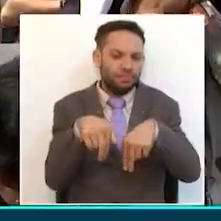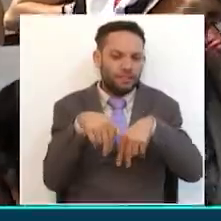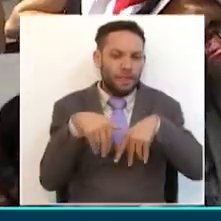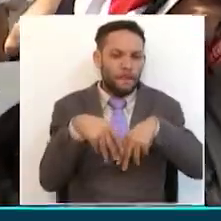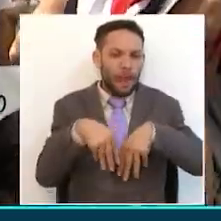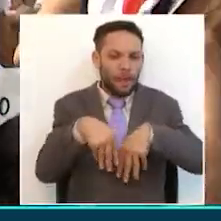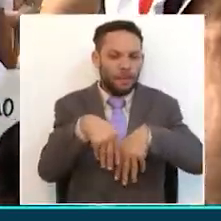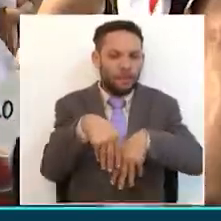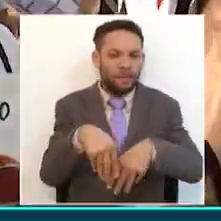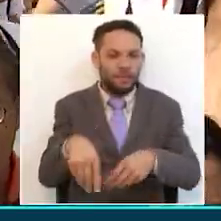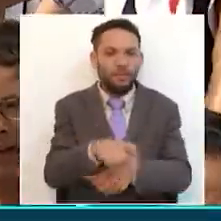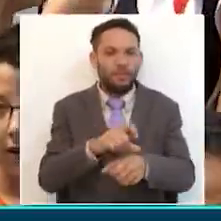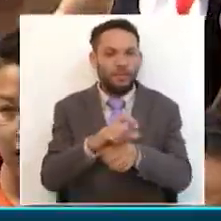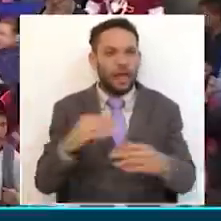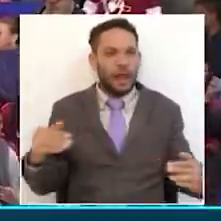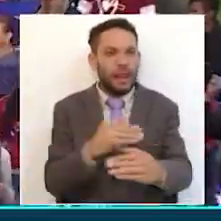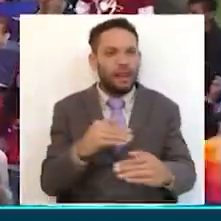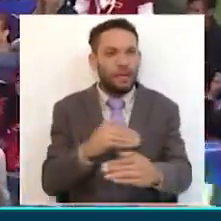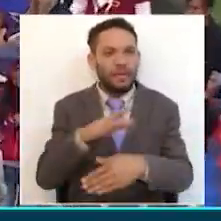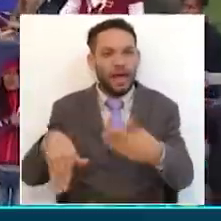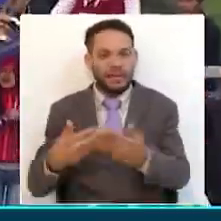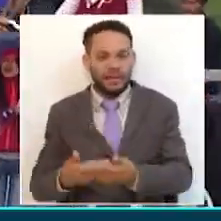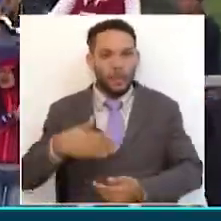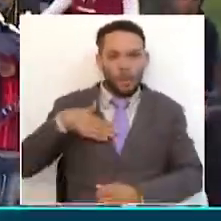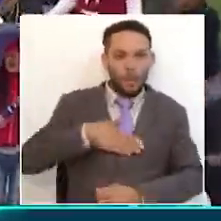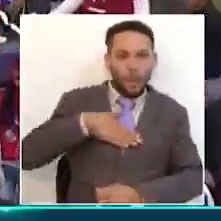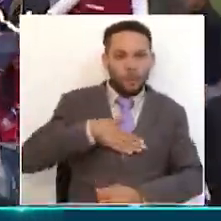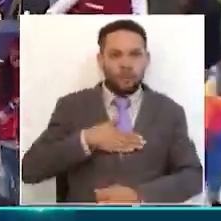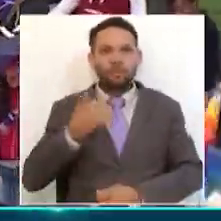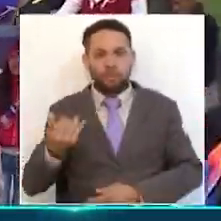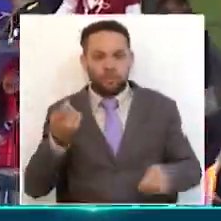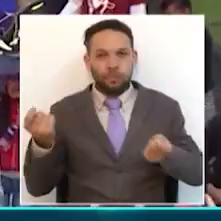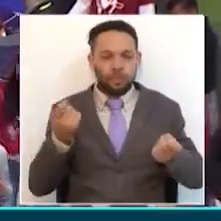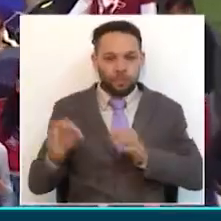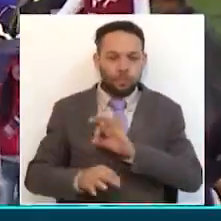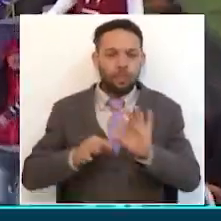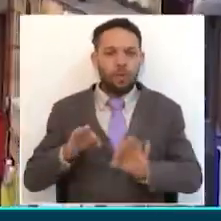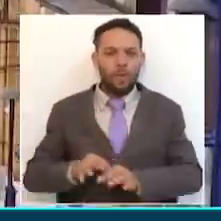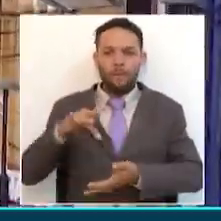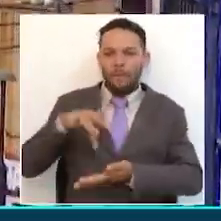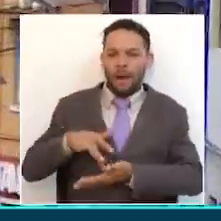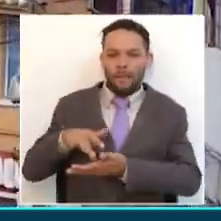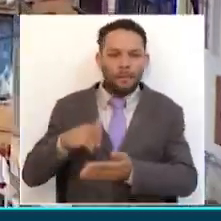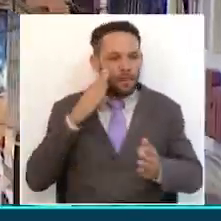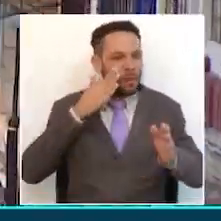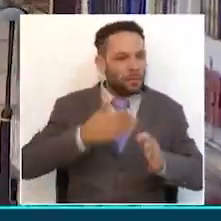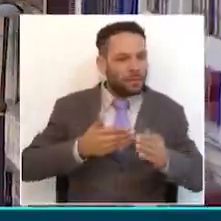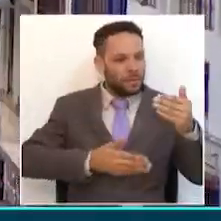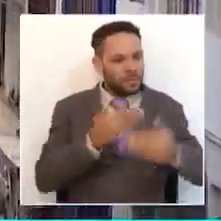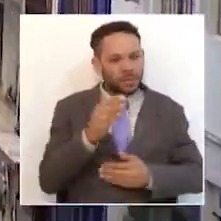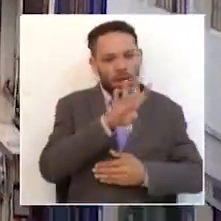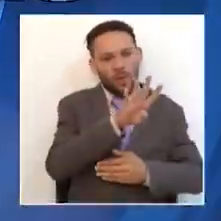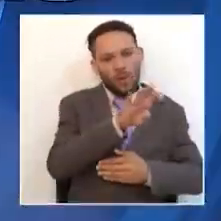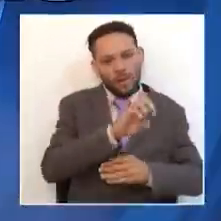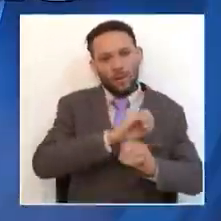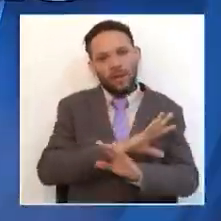ciudades de Colombia. Las marchas tendrán como punto final la Plaza de Bolívar, en el centro de la ciudad, y las primeras concentraciones iniciarán a partir de las 9 de la